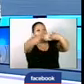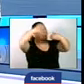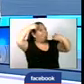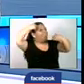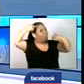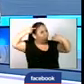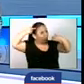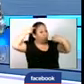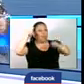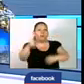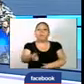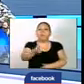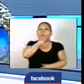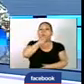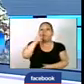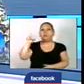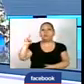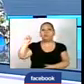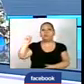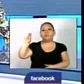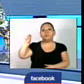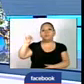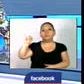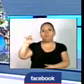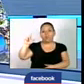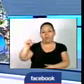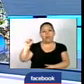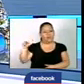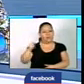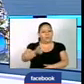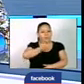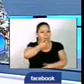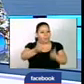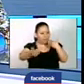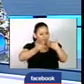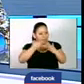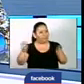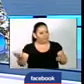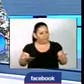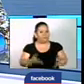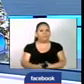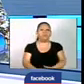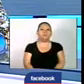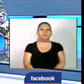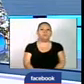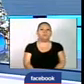país la periodista Daniela Rodríguez Morazán con los detalles adelante te escuchamos